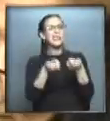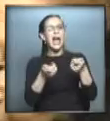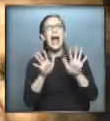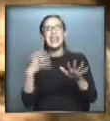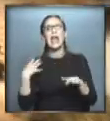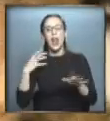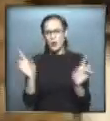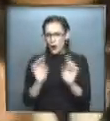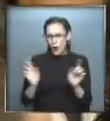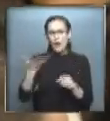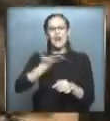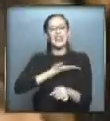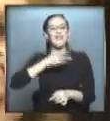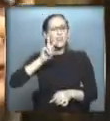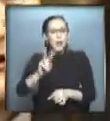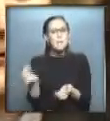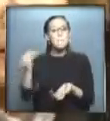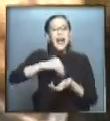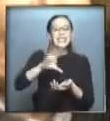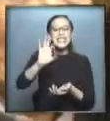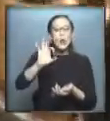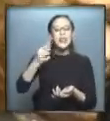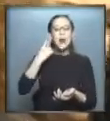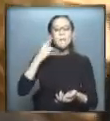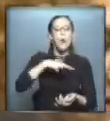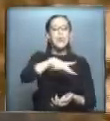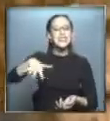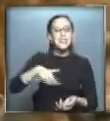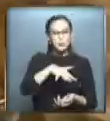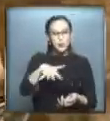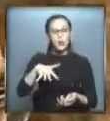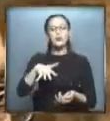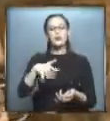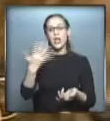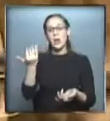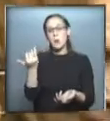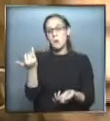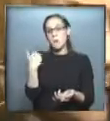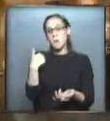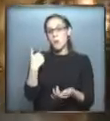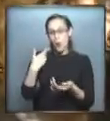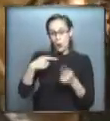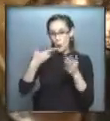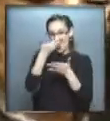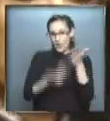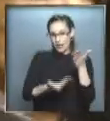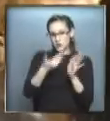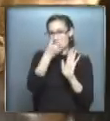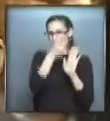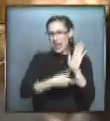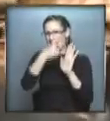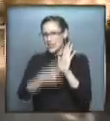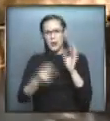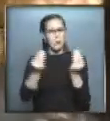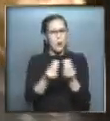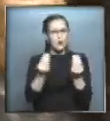Victoria, en más de 50 distritos, es decir, municipios, hemos presentado para estas PASO distintas listas. Eso depende